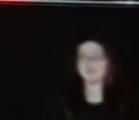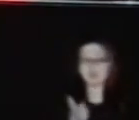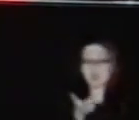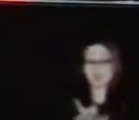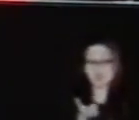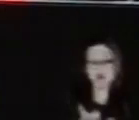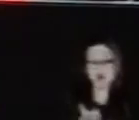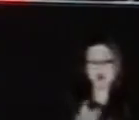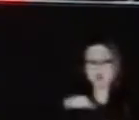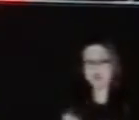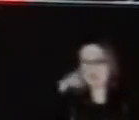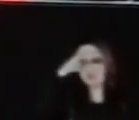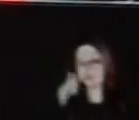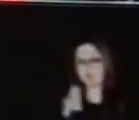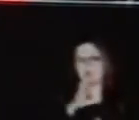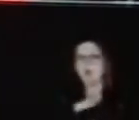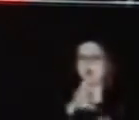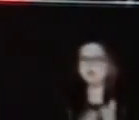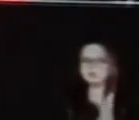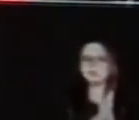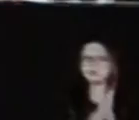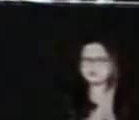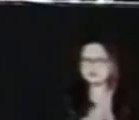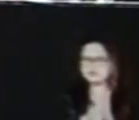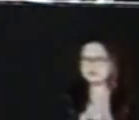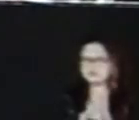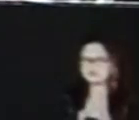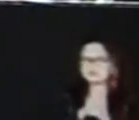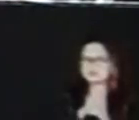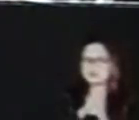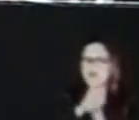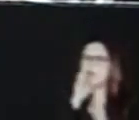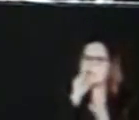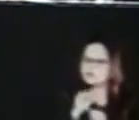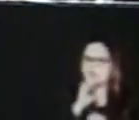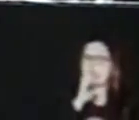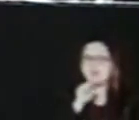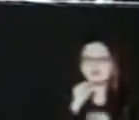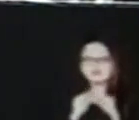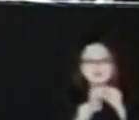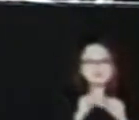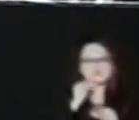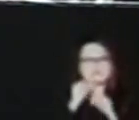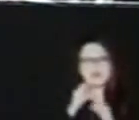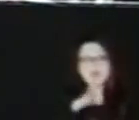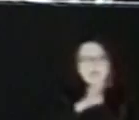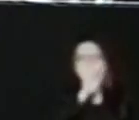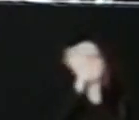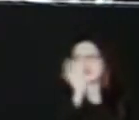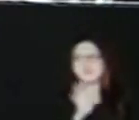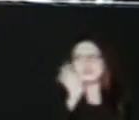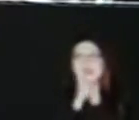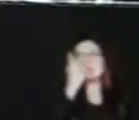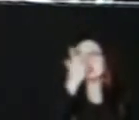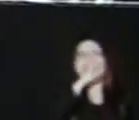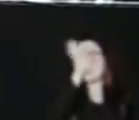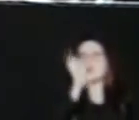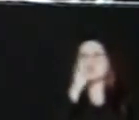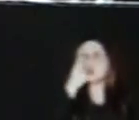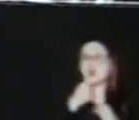de México creció a una tasa promedio anual del